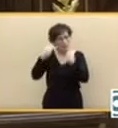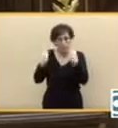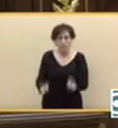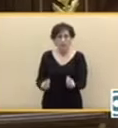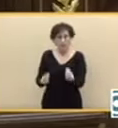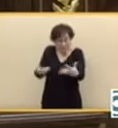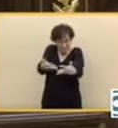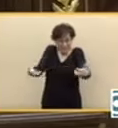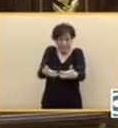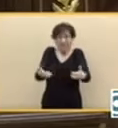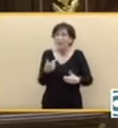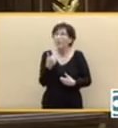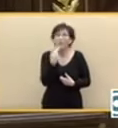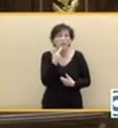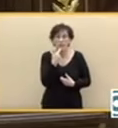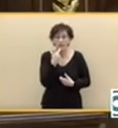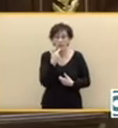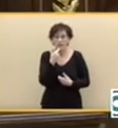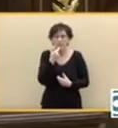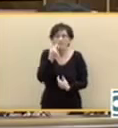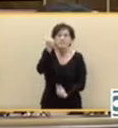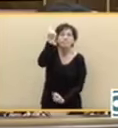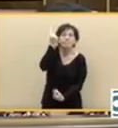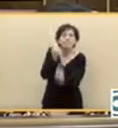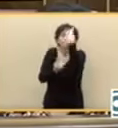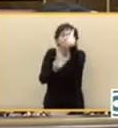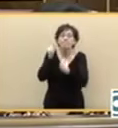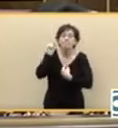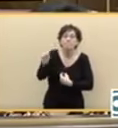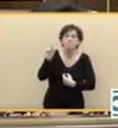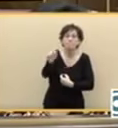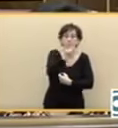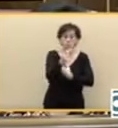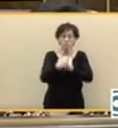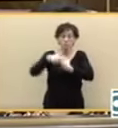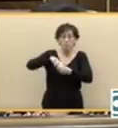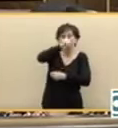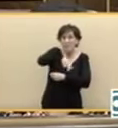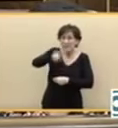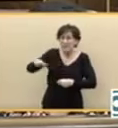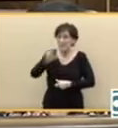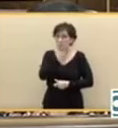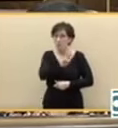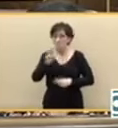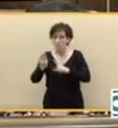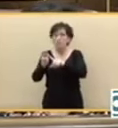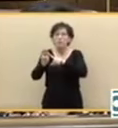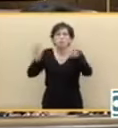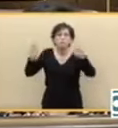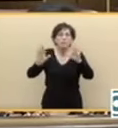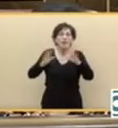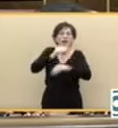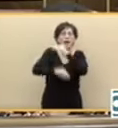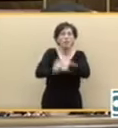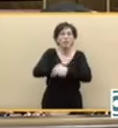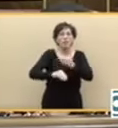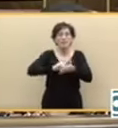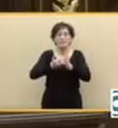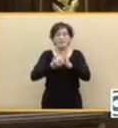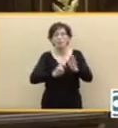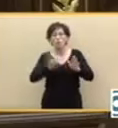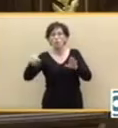que determinados militantes del Partido Popular mantenían ese sistema paralelo con los responsables de